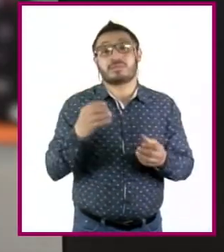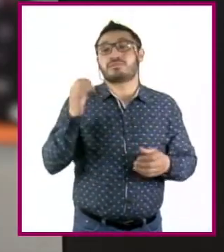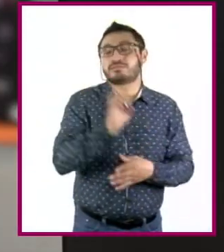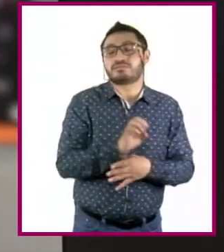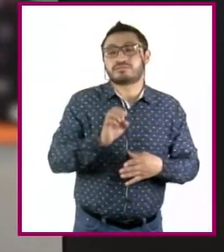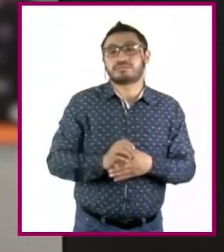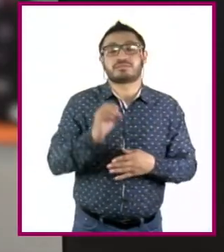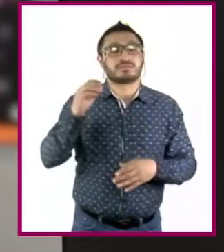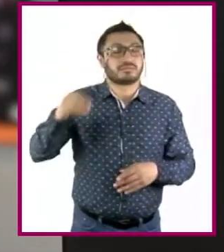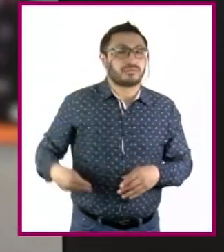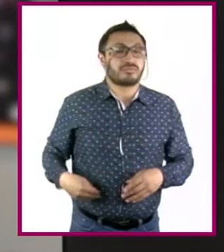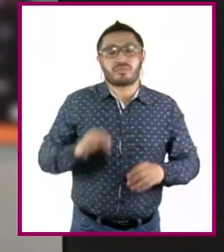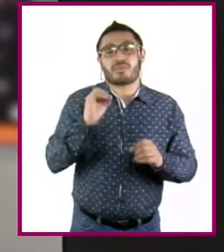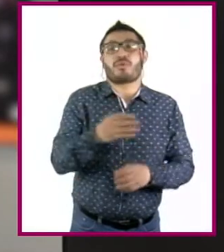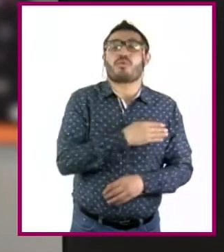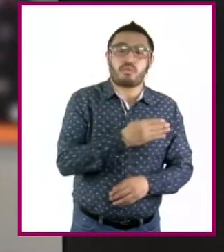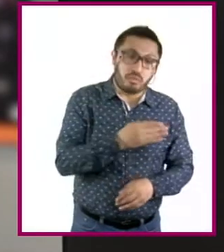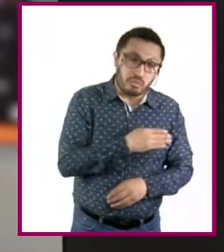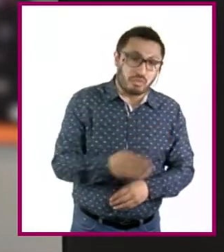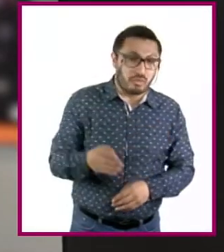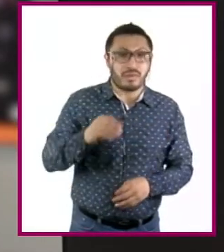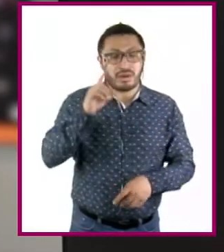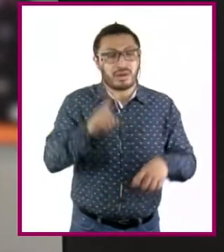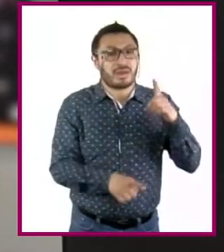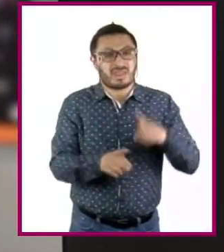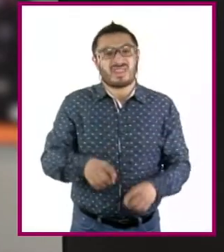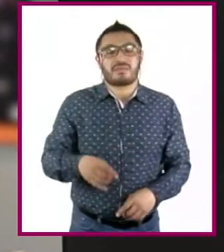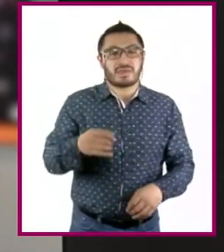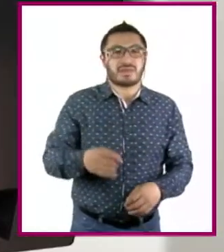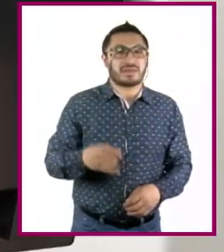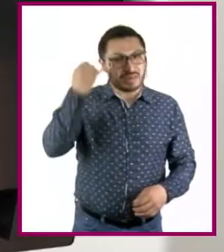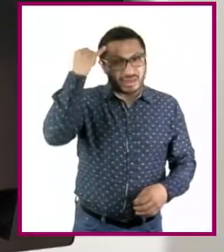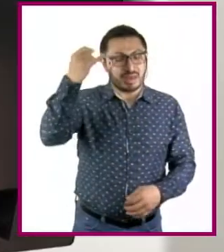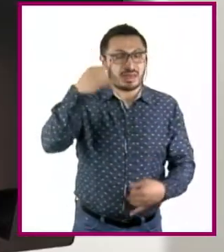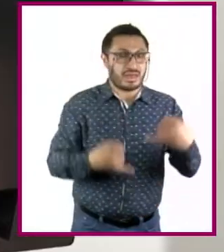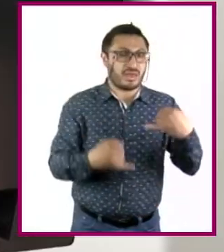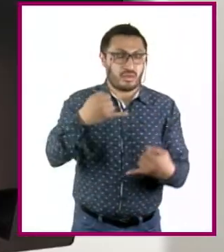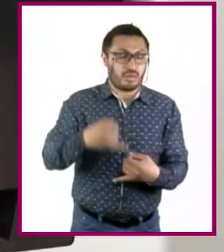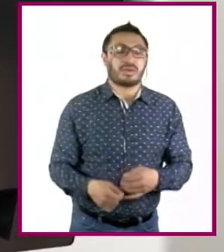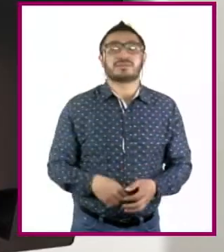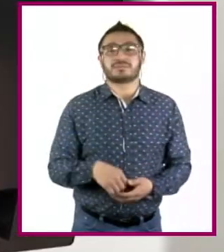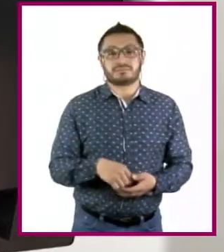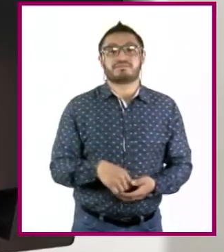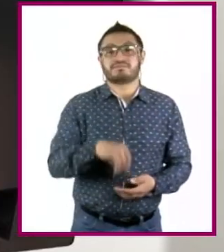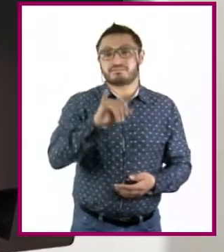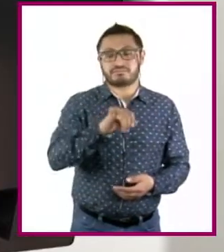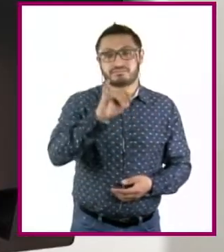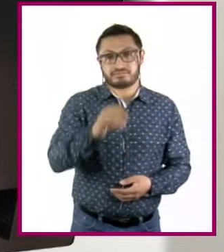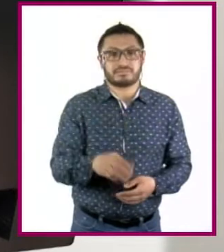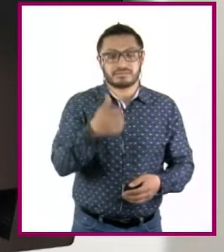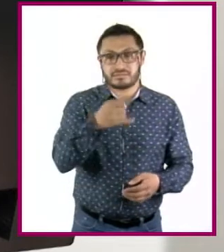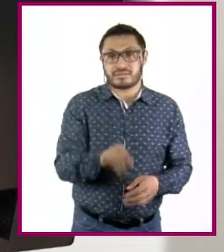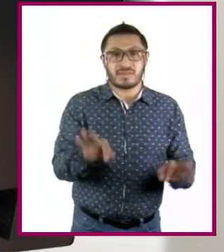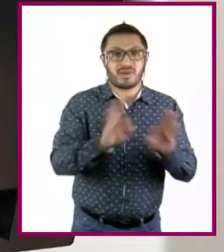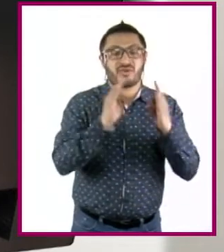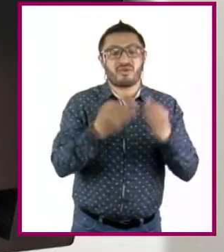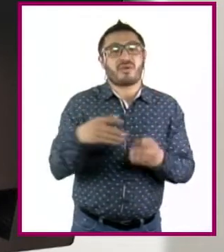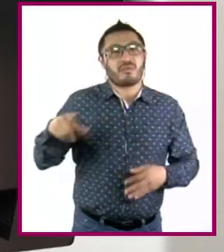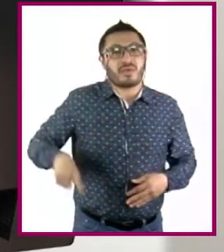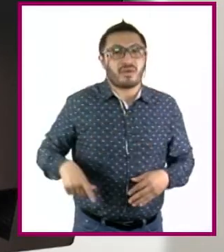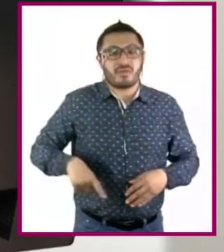culpabilidad o la inocencia de alguien van a depender siempre del criterio de otra persona. Sí, al menos según el modo que tenemos